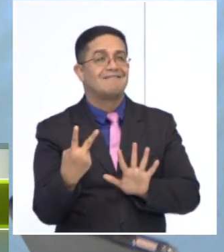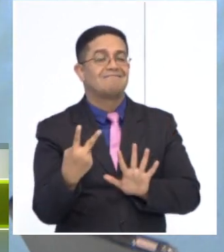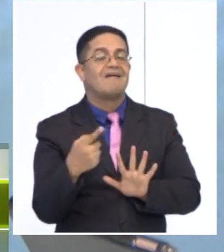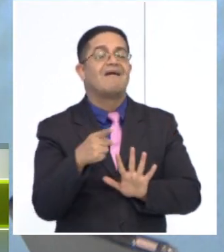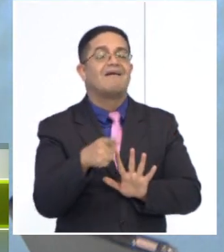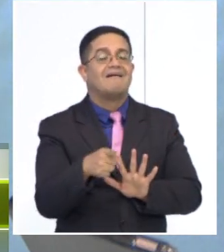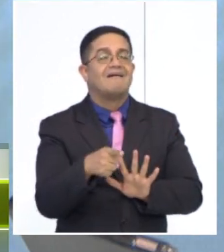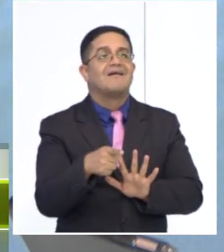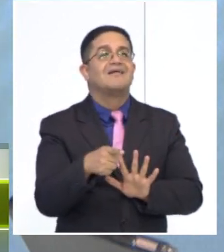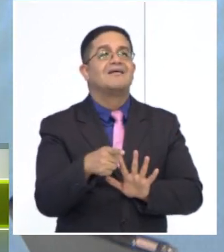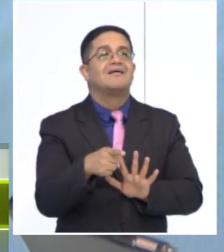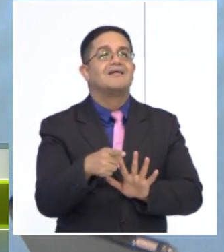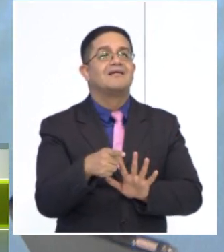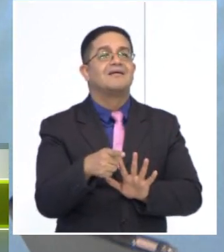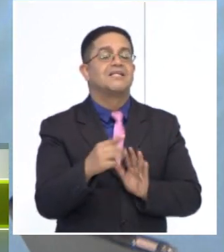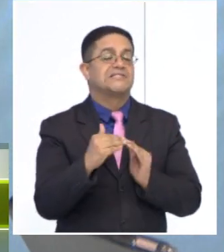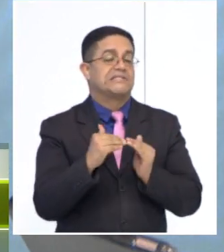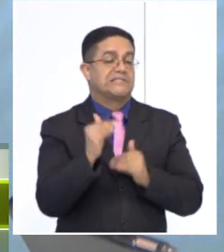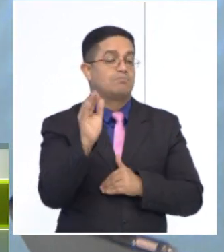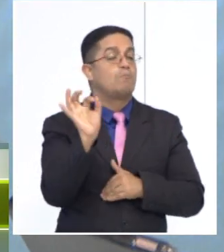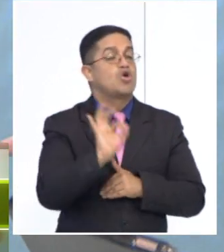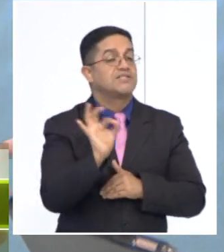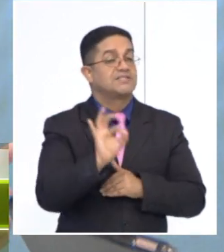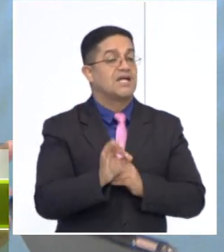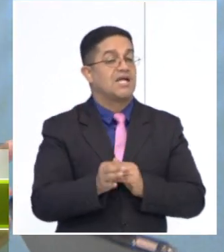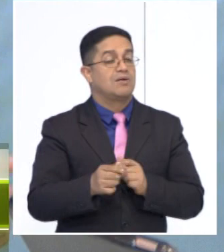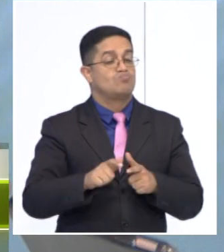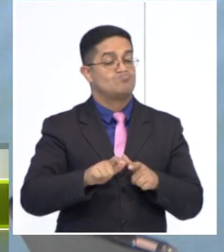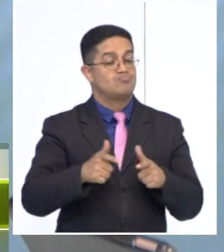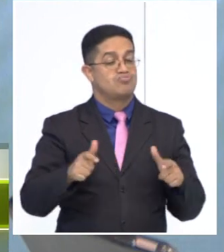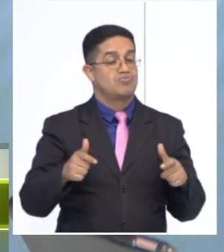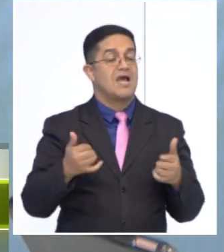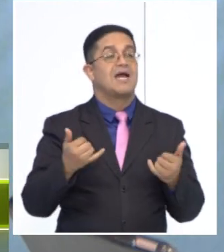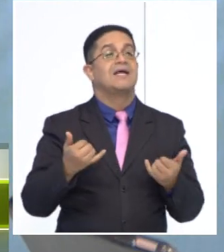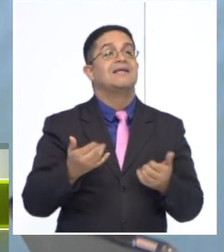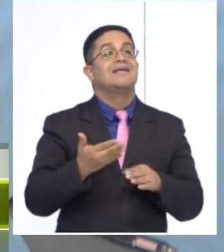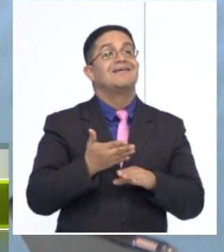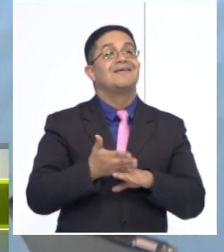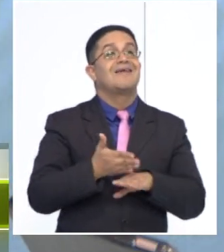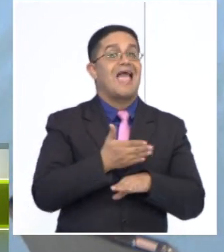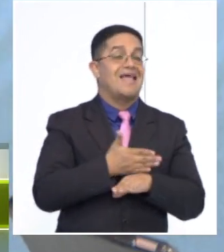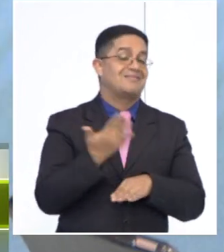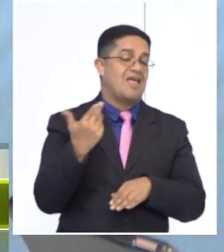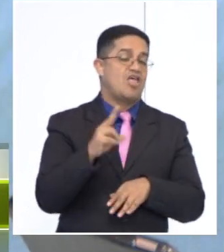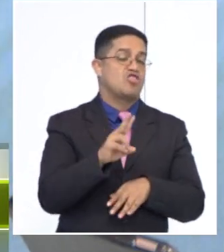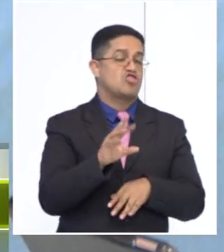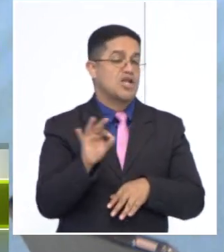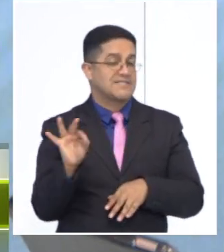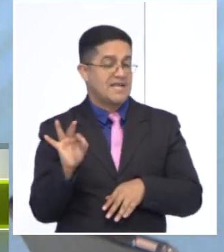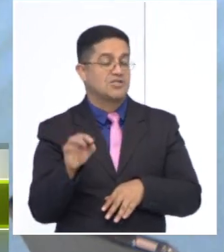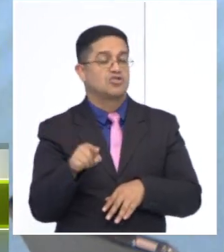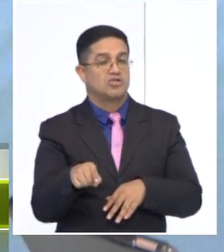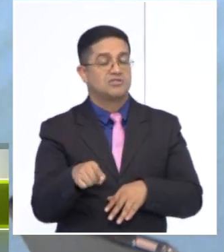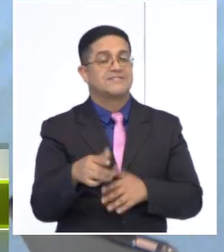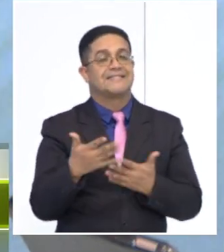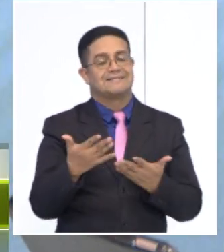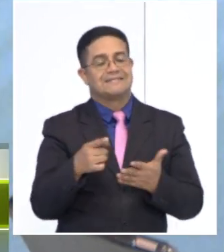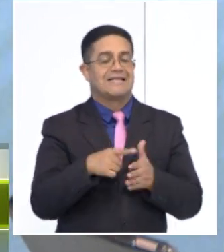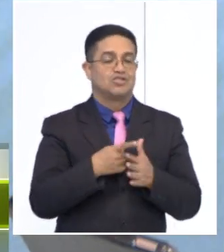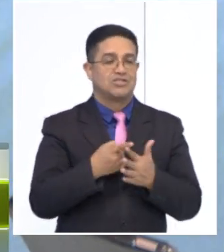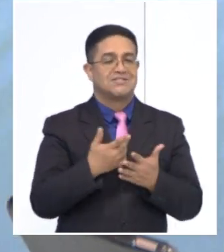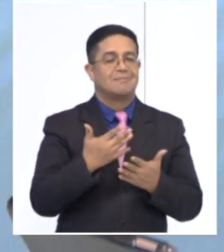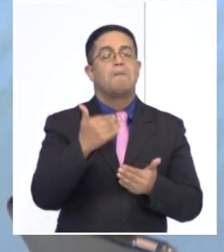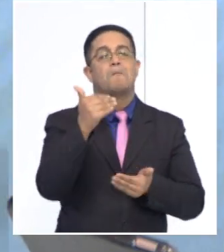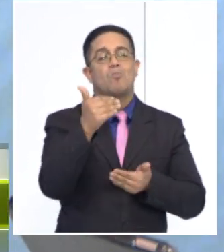era una glicemia por encima de 140, vamos por 126 y antes de eso era 200. Entonces los criterios vienen